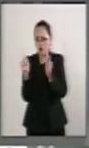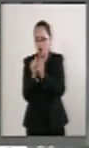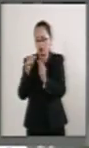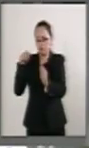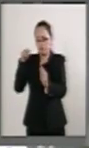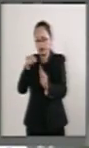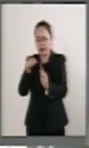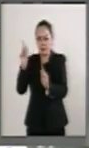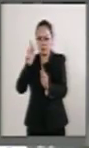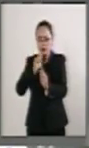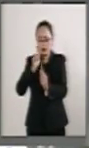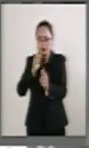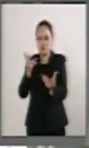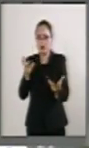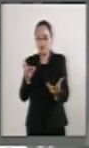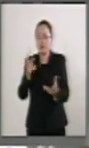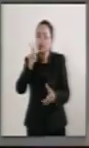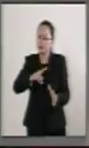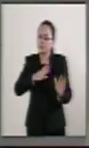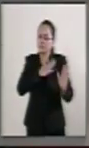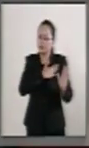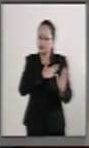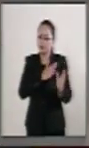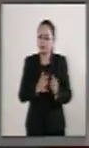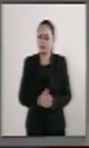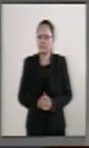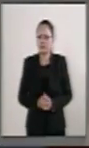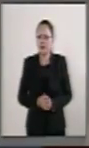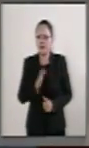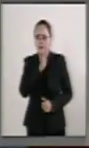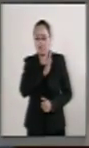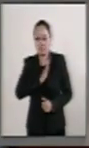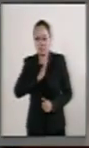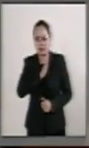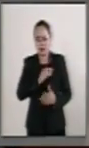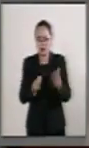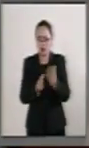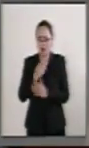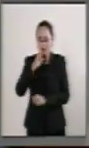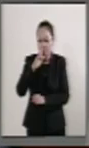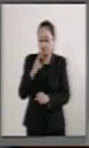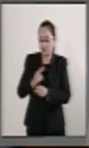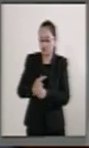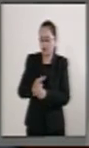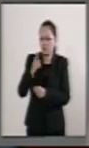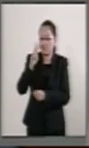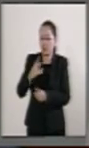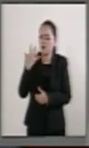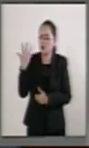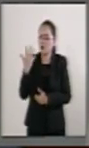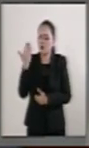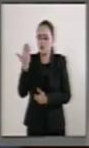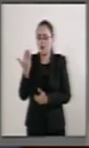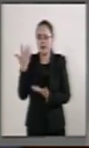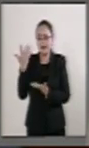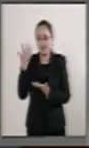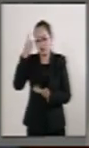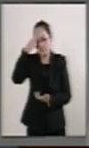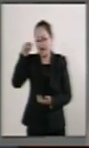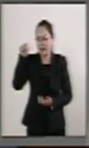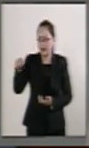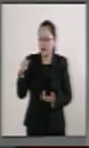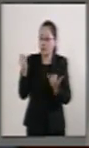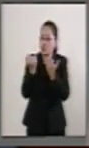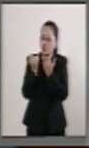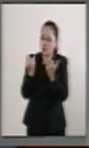compromiso. Te felicitamos por esta nueva encomienda, deseándote no solamente a ti, sino